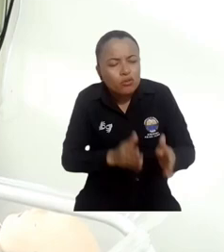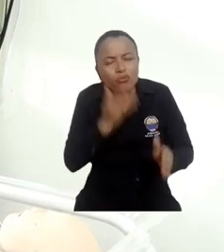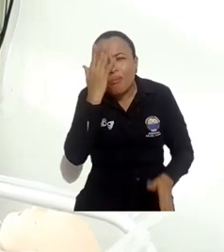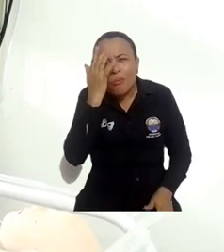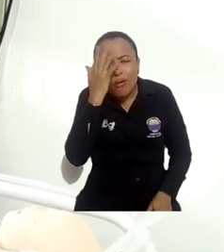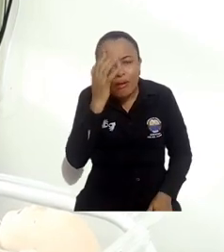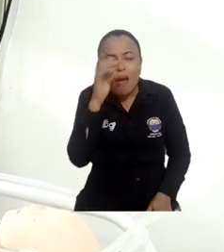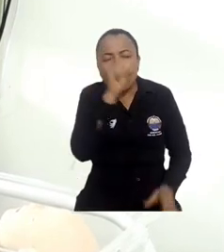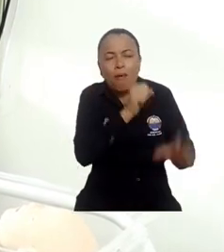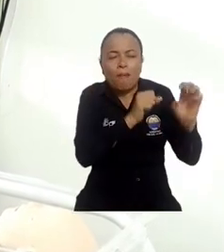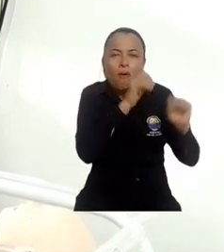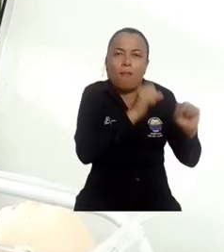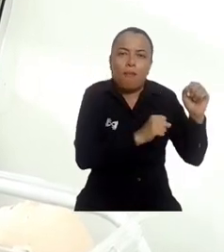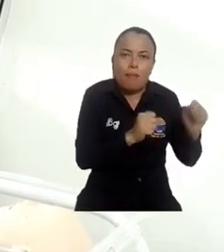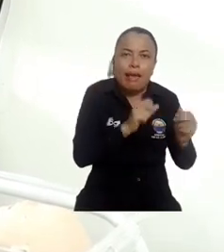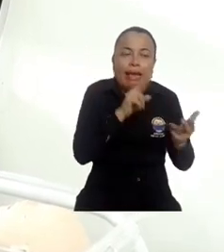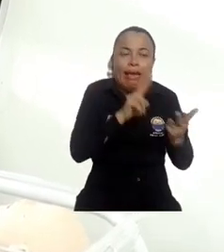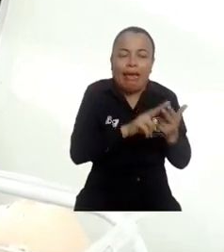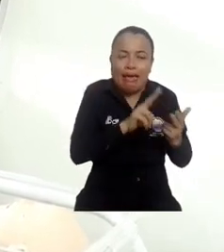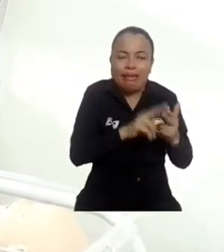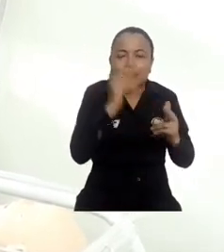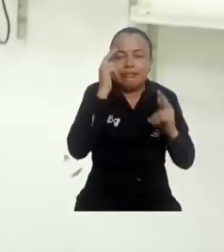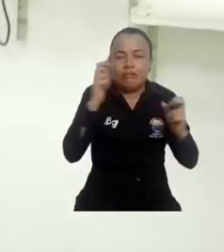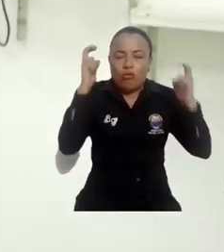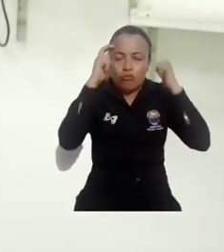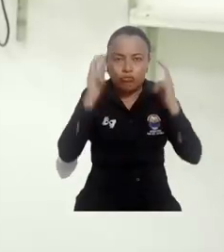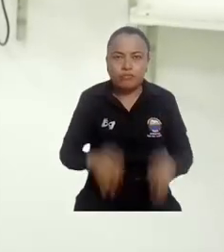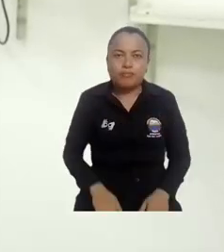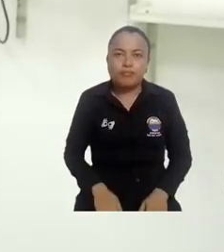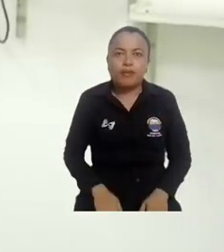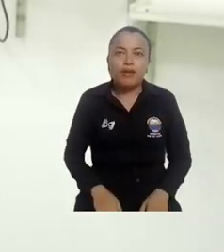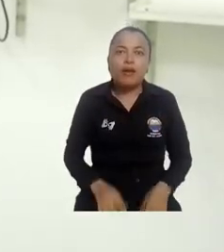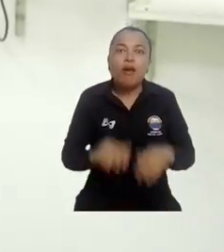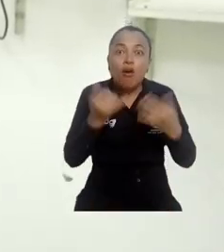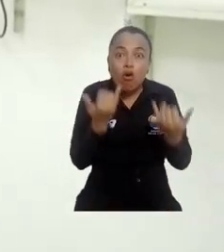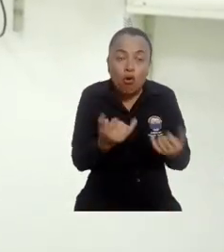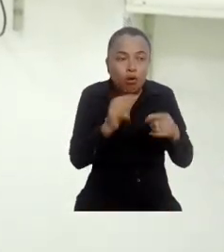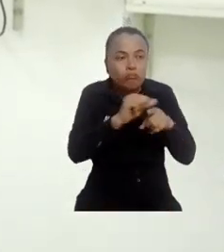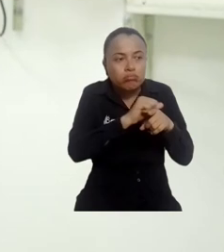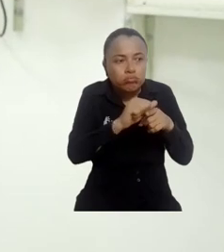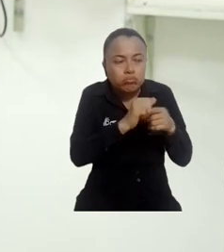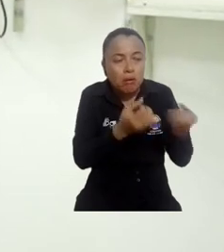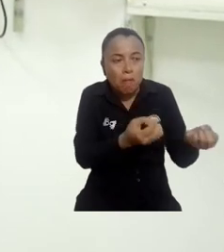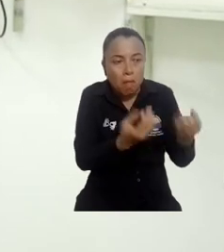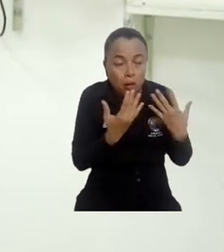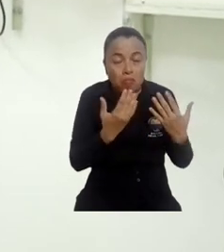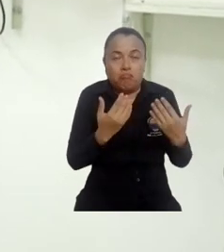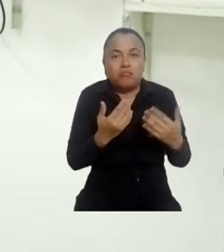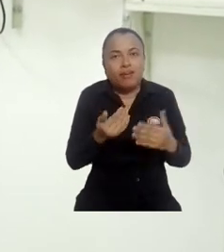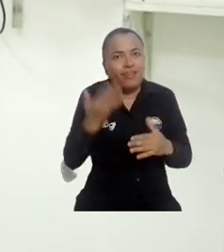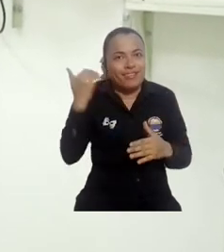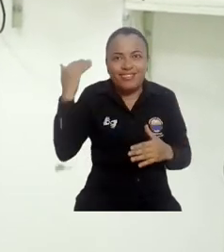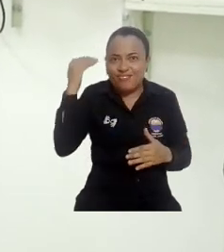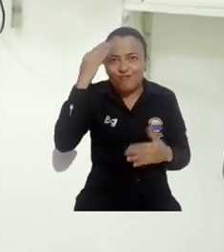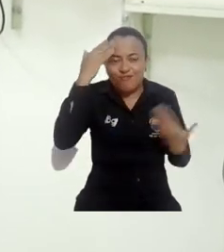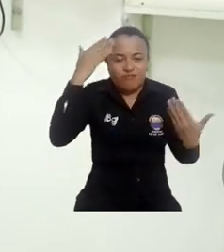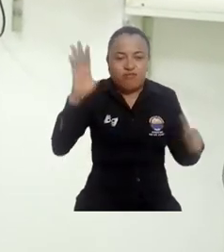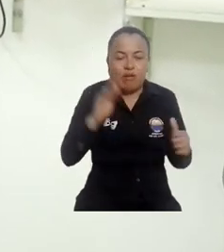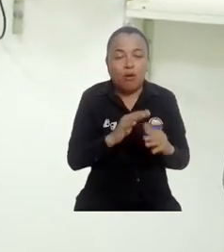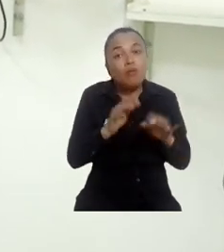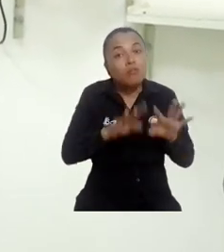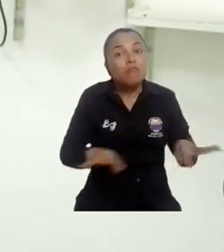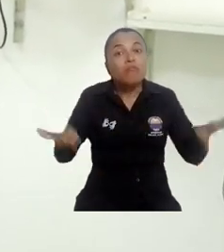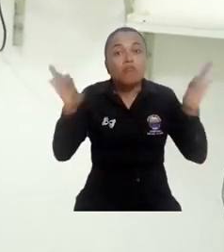qué nació con ese problema. Tenemos ese conocimiento. Hay muchas prácticas que yo aprendí hoy que definitivamente no sabía y me parece